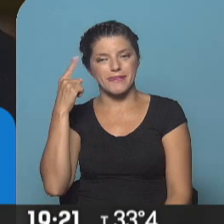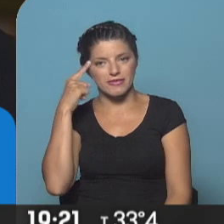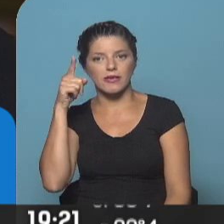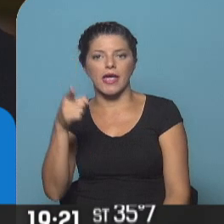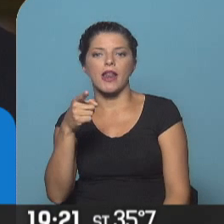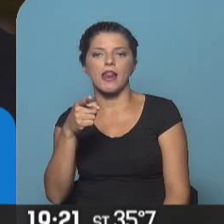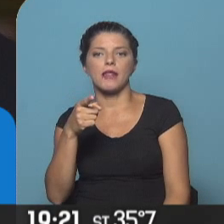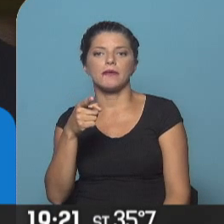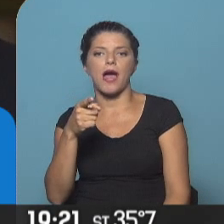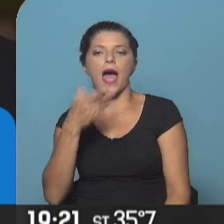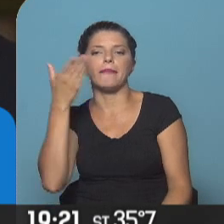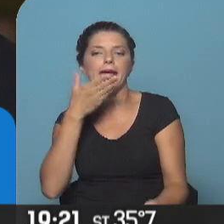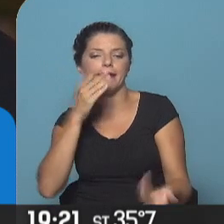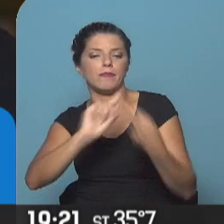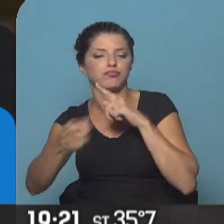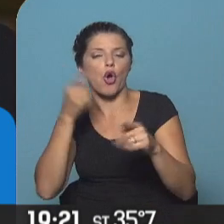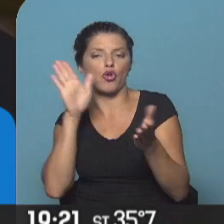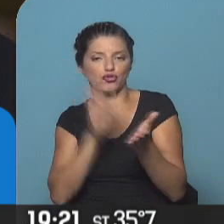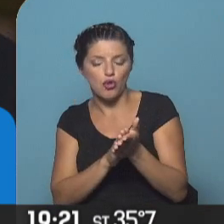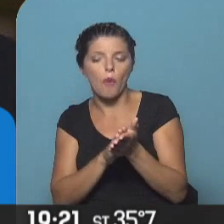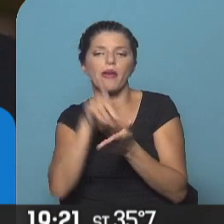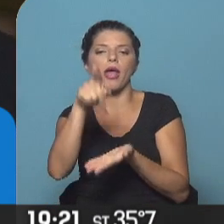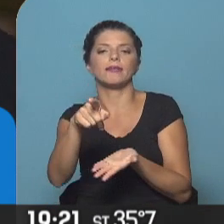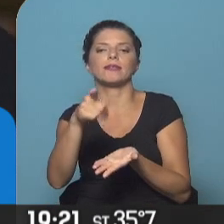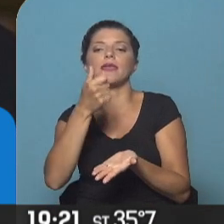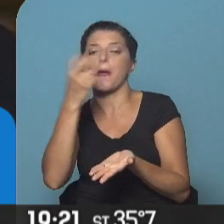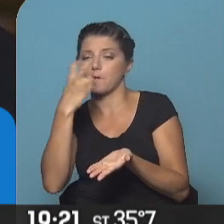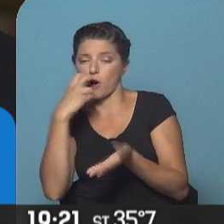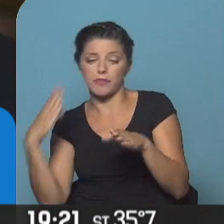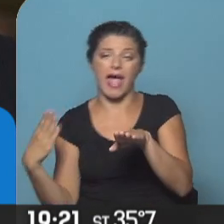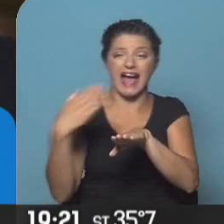mar específicamente, puesto que hay un reclamo de Bolivia en